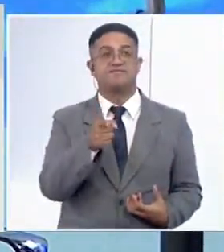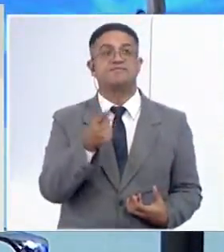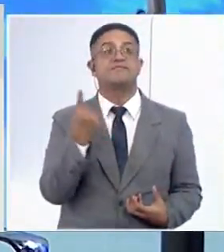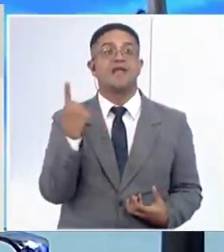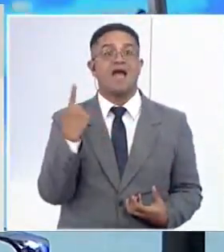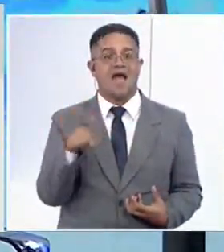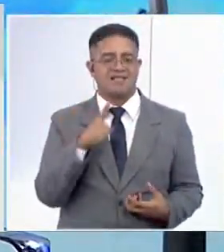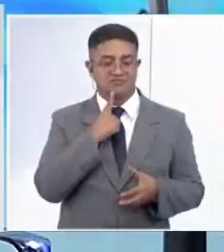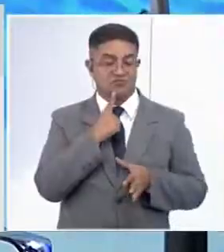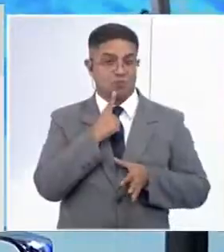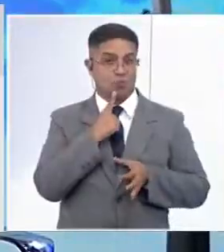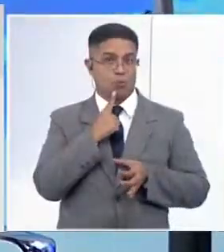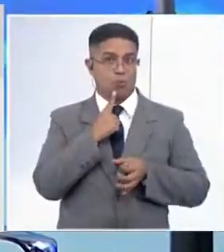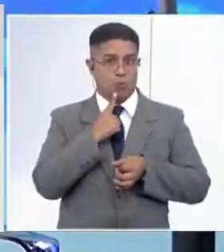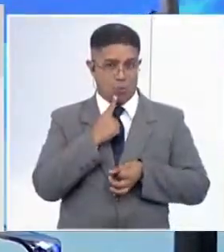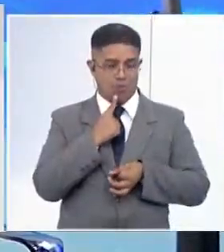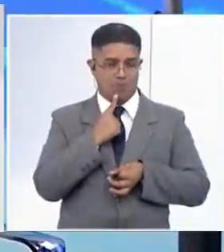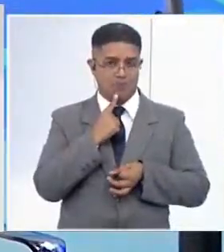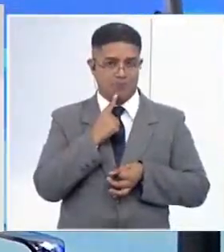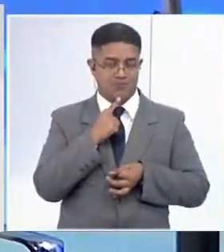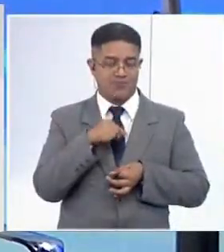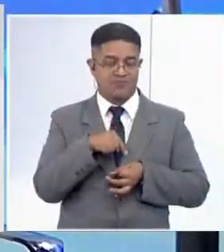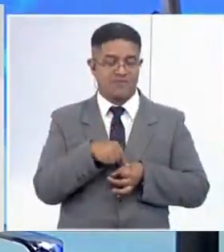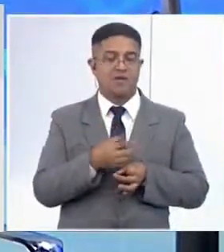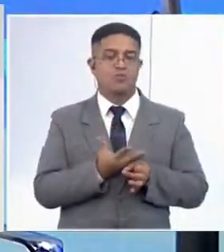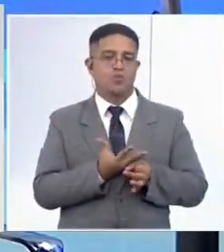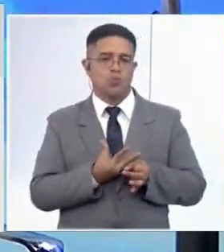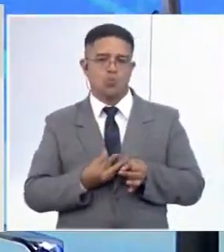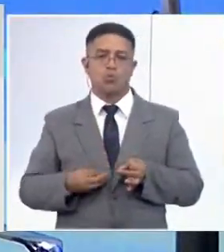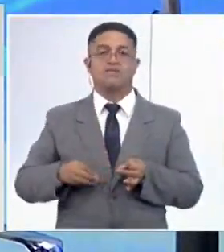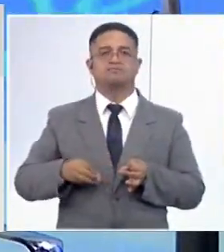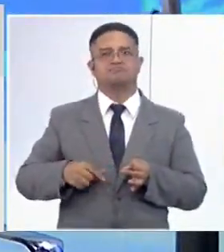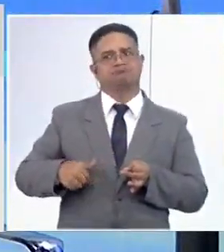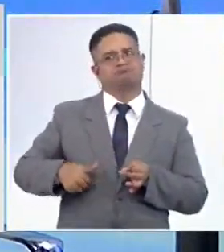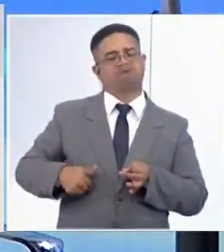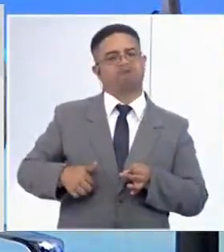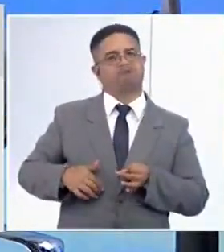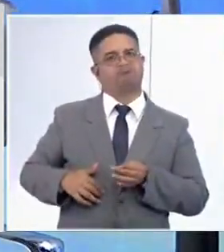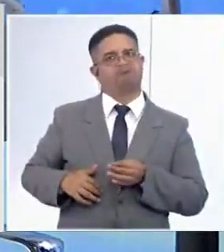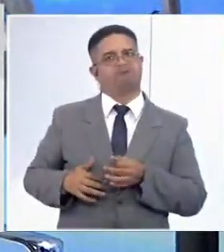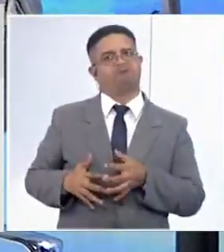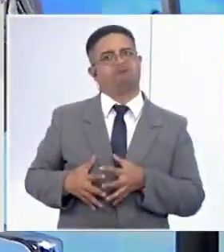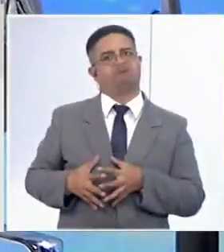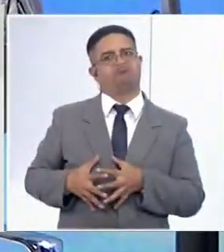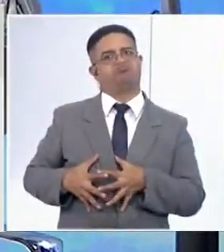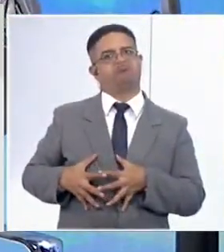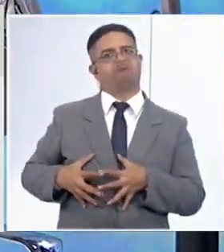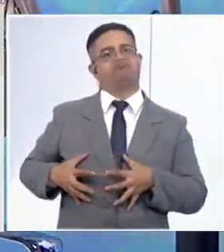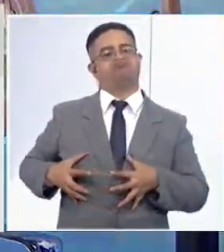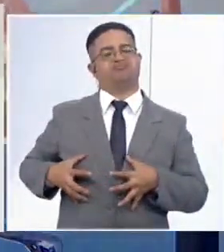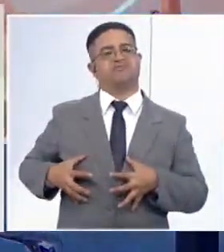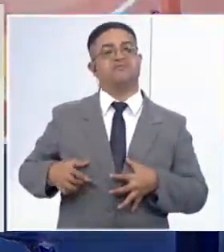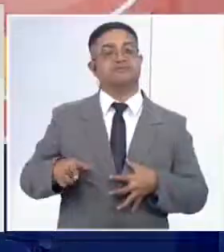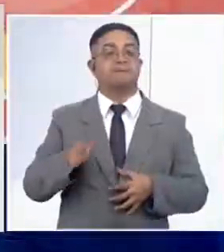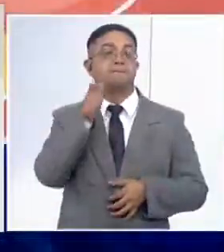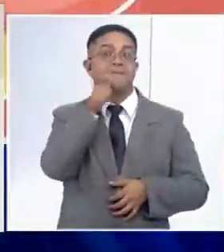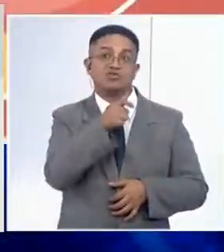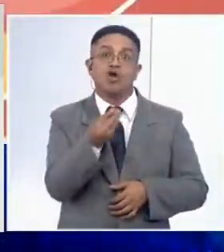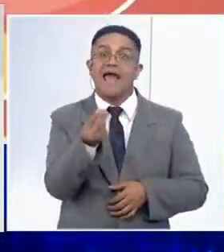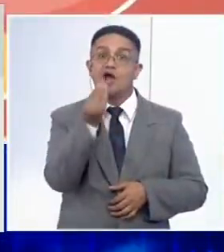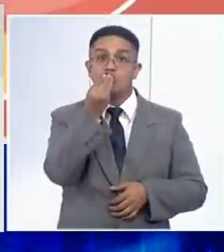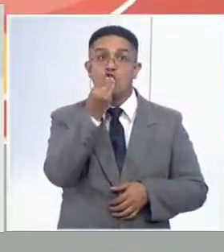que cierra. Cuando cierra, esto retorna esta bilis y se llena la vesícula. La vesícula se distiende con bilis y cuando la persona